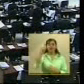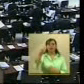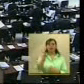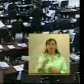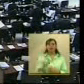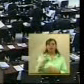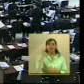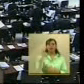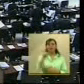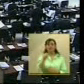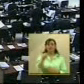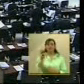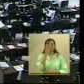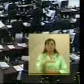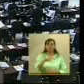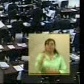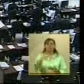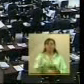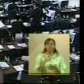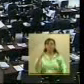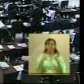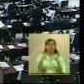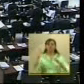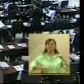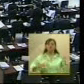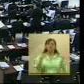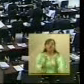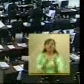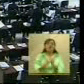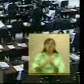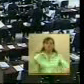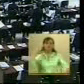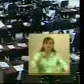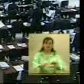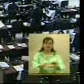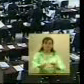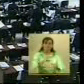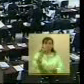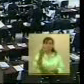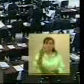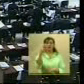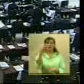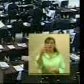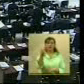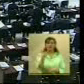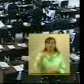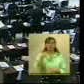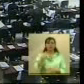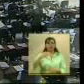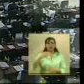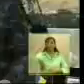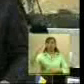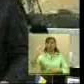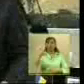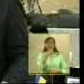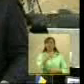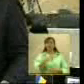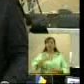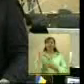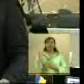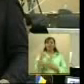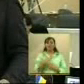Esto terminó una vez más con la prisión del general Vargas, y esta vez en el cuartel Eplicachima del ejército, donde sí se